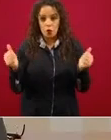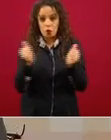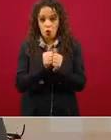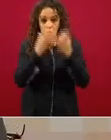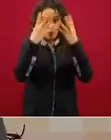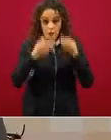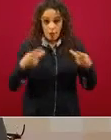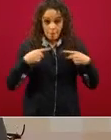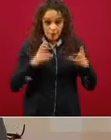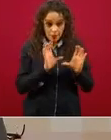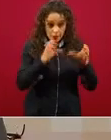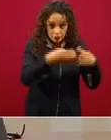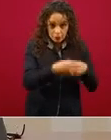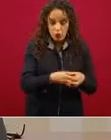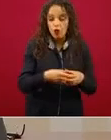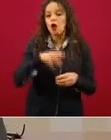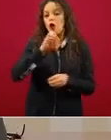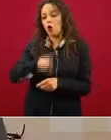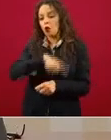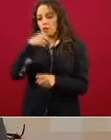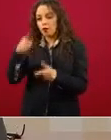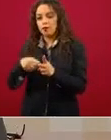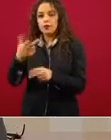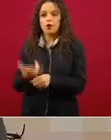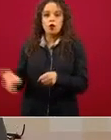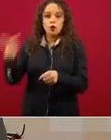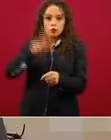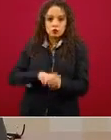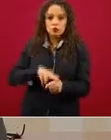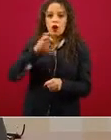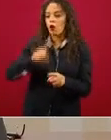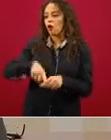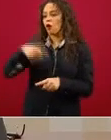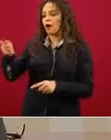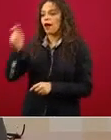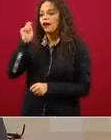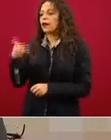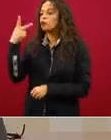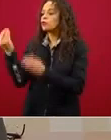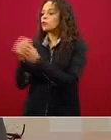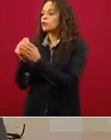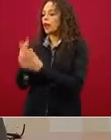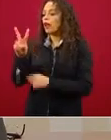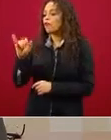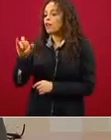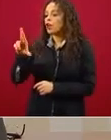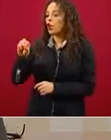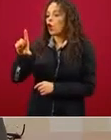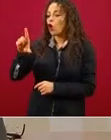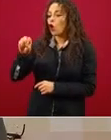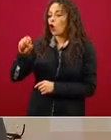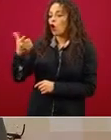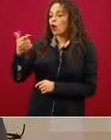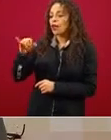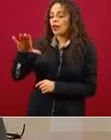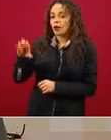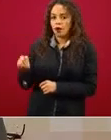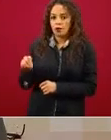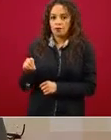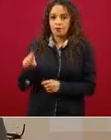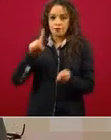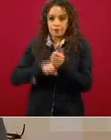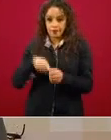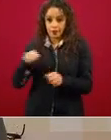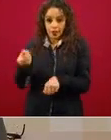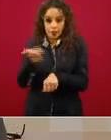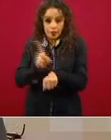en la ocupación hospitalaria, como en el fenómeno virológico. Todos los indicadores los conocen ustedes porque los ven todos los días. Aquí traemos